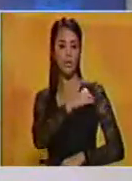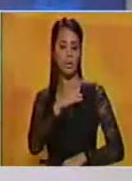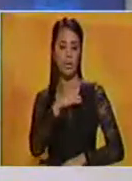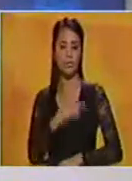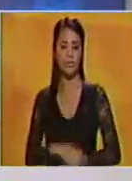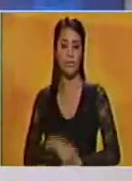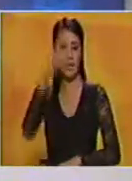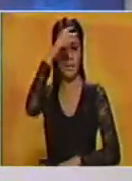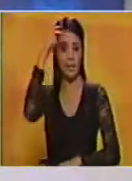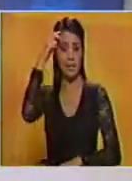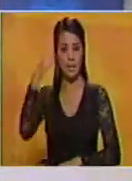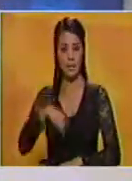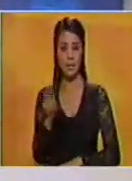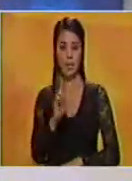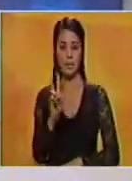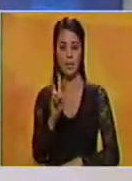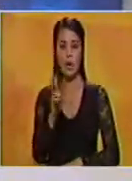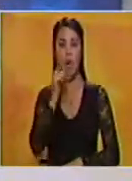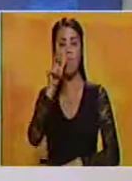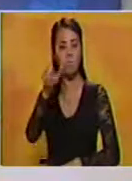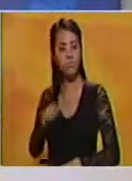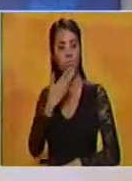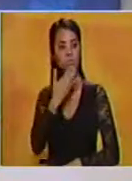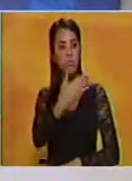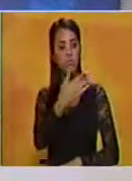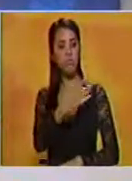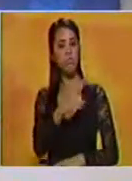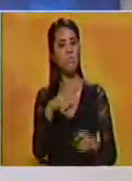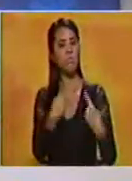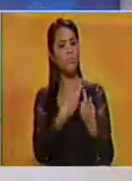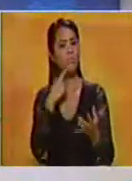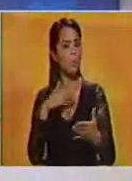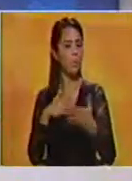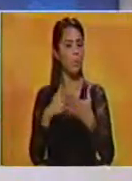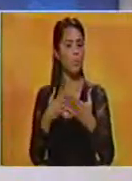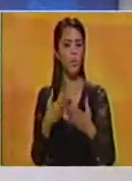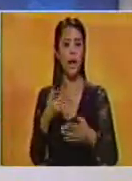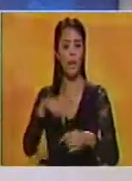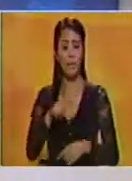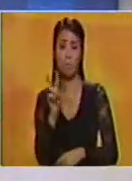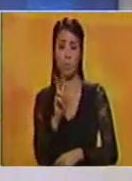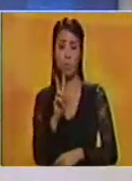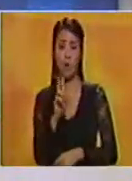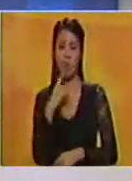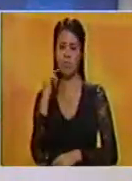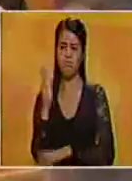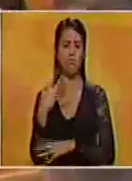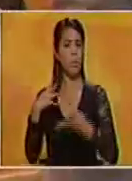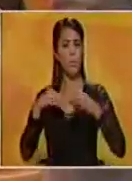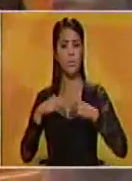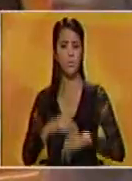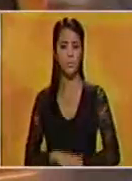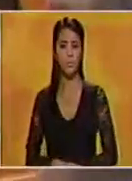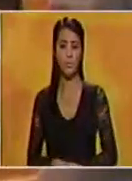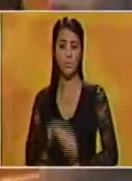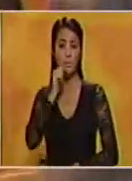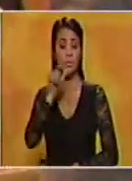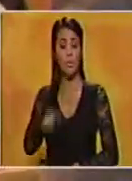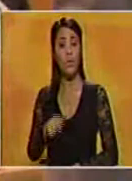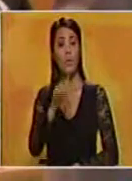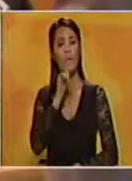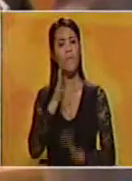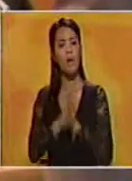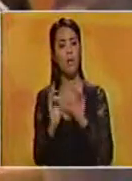canciller de la república jorge arreaza solicitó a la instancia condenar el bloqueo contra venezuela en su intervención el diplomático venezolano abordó el tema